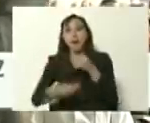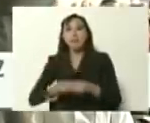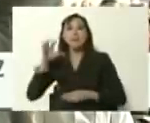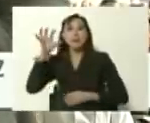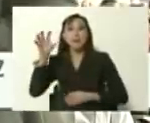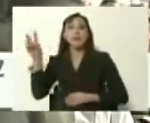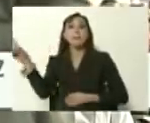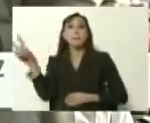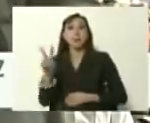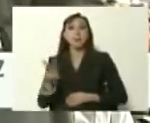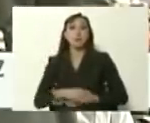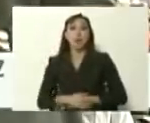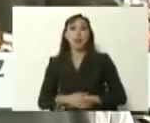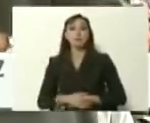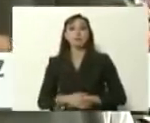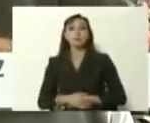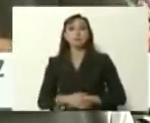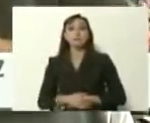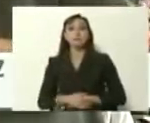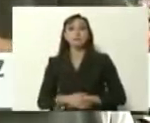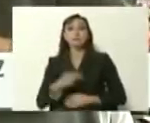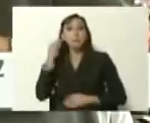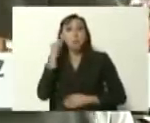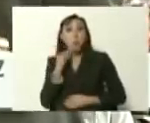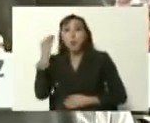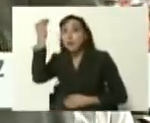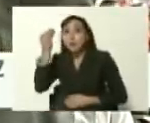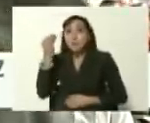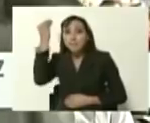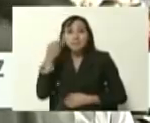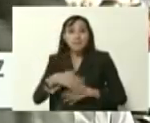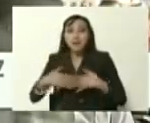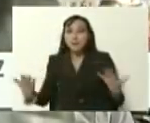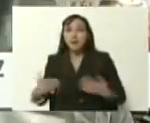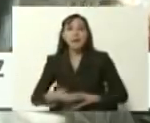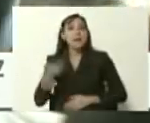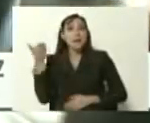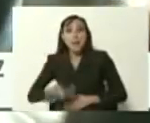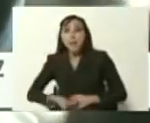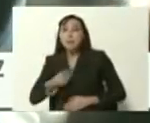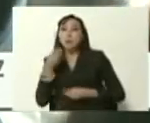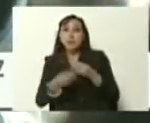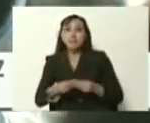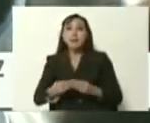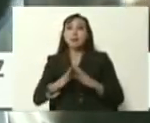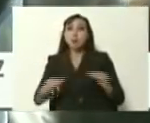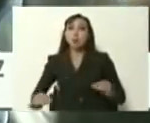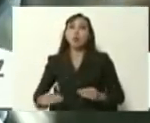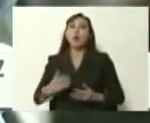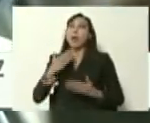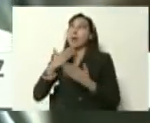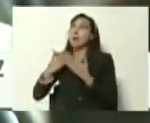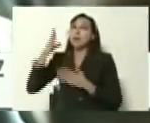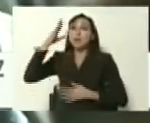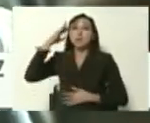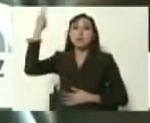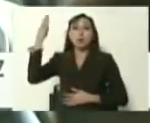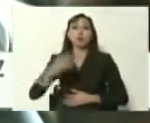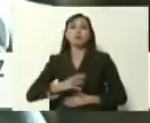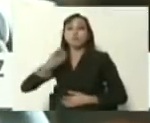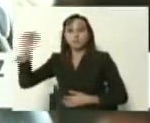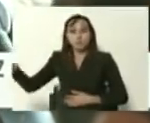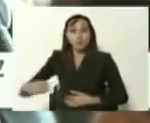República. Para Bolívar era determinante contar con el favor de Dios y su